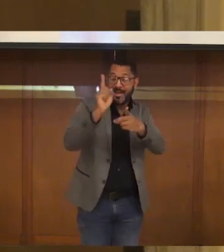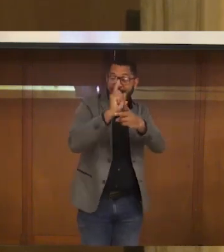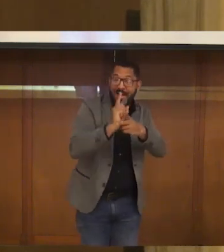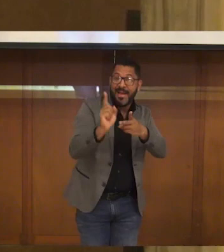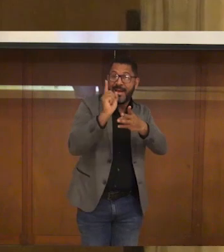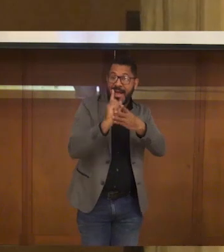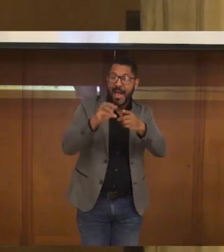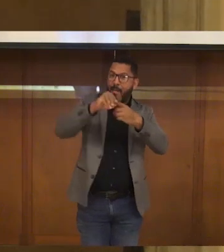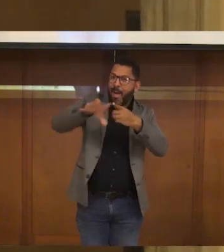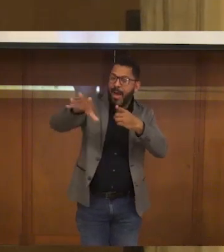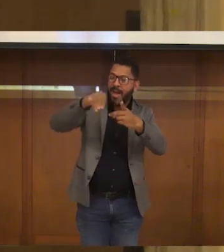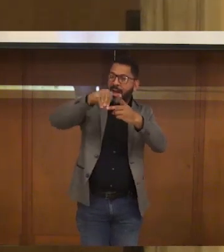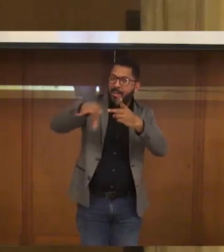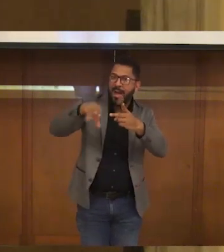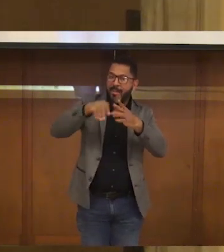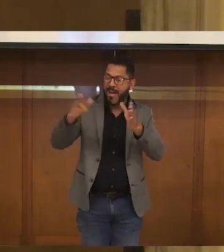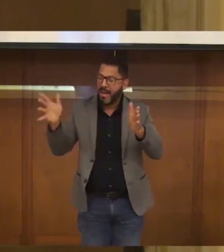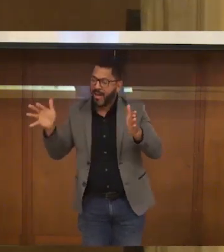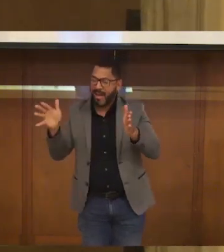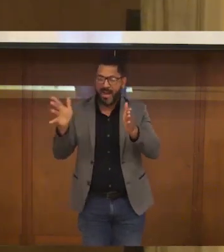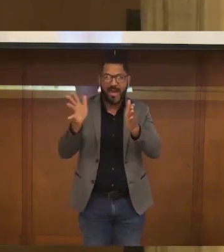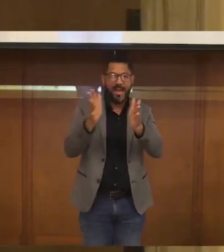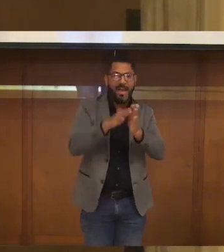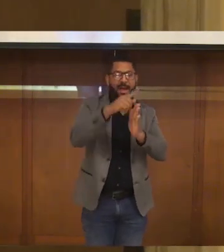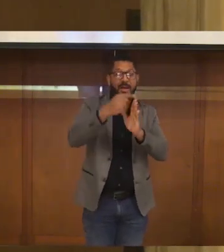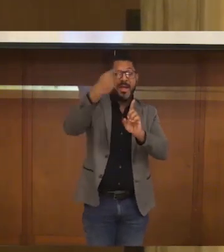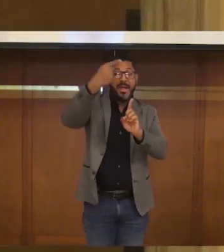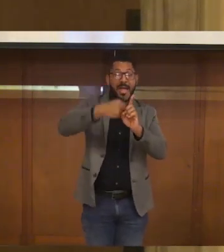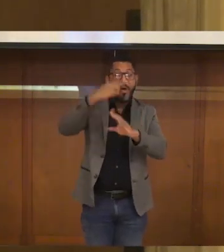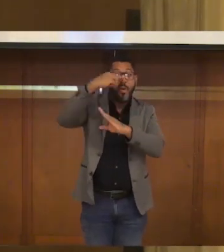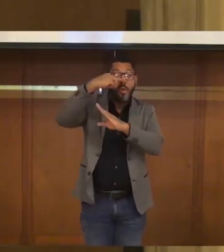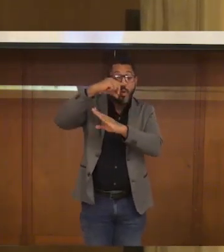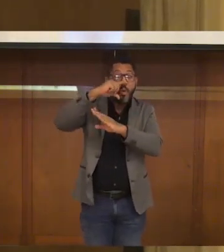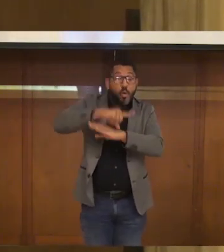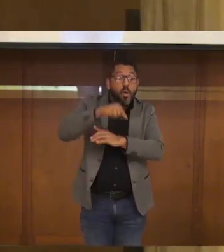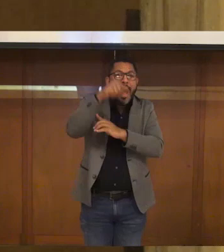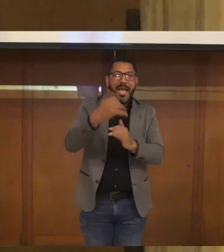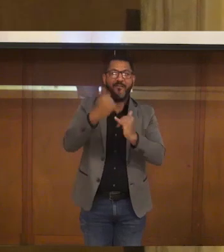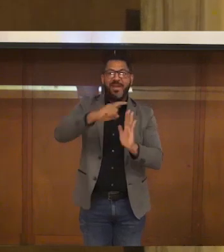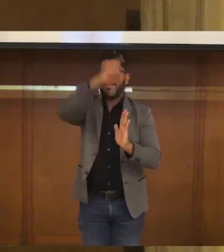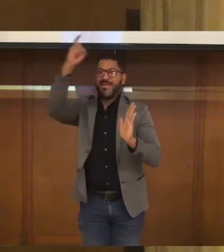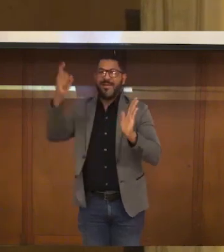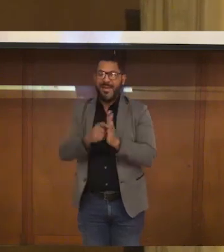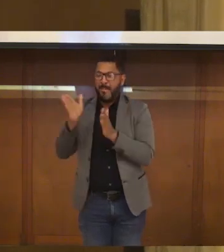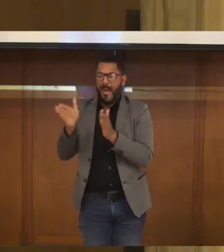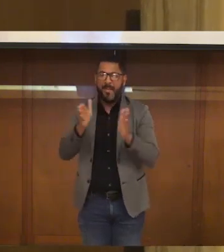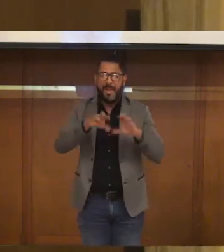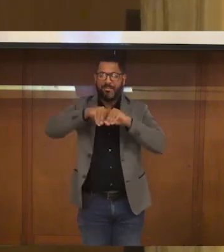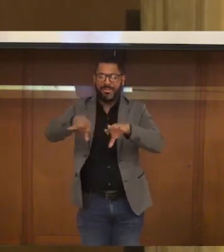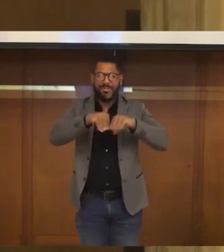un capítulo, de manera que vamos a terminar la publicación terminando el mes de julio. Entonces